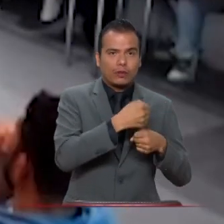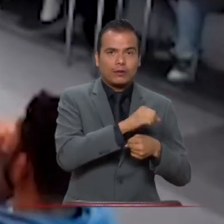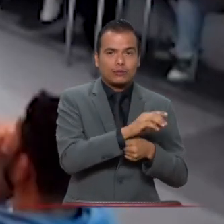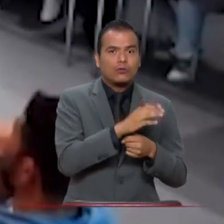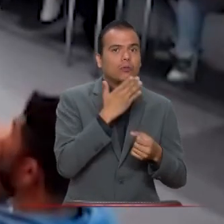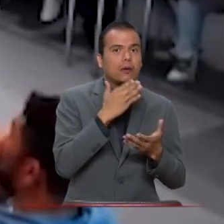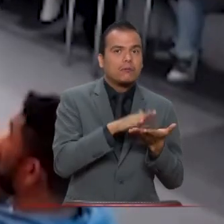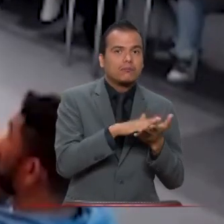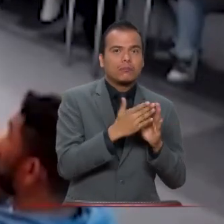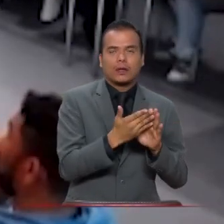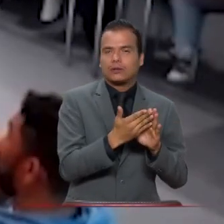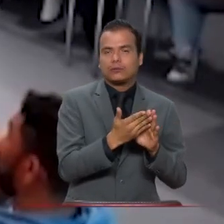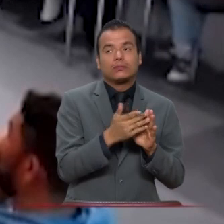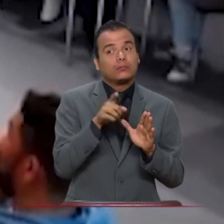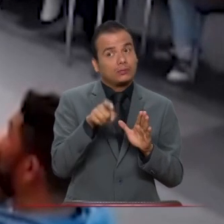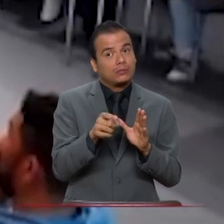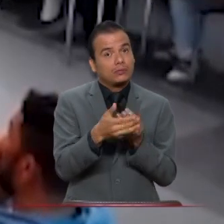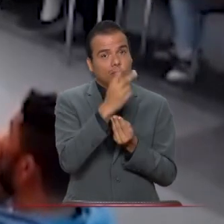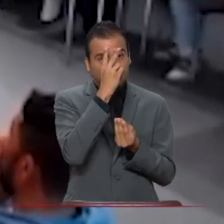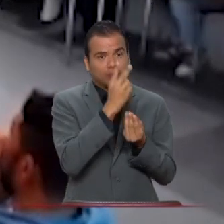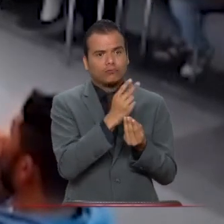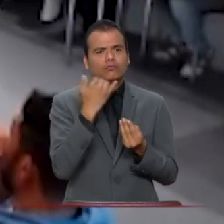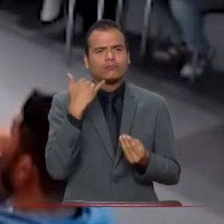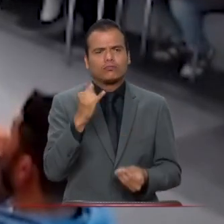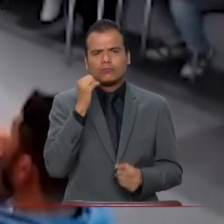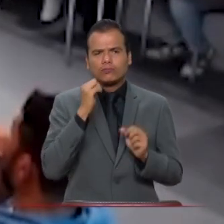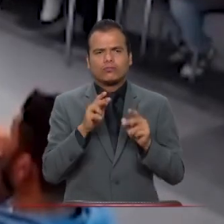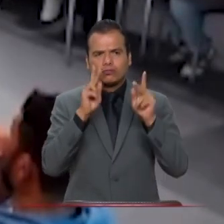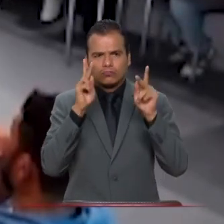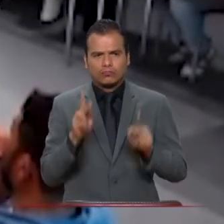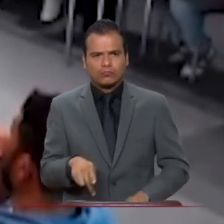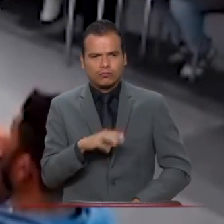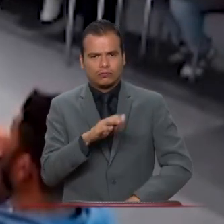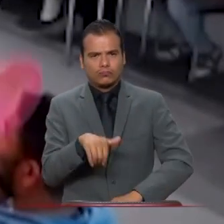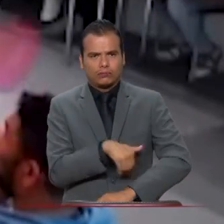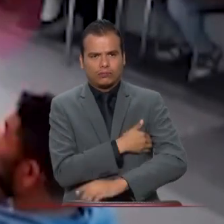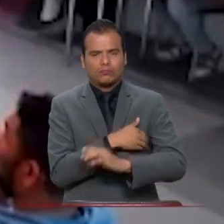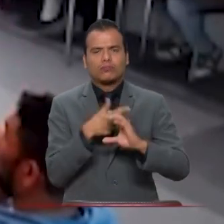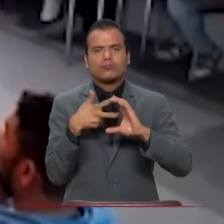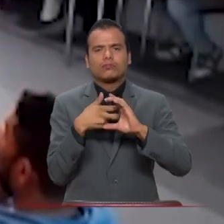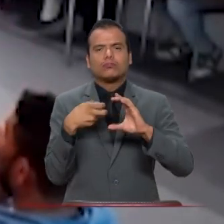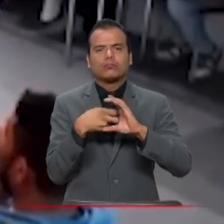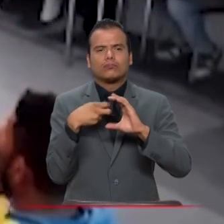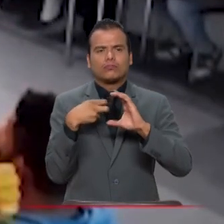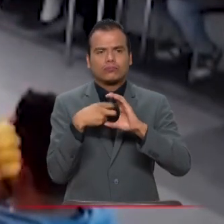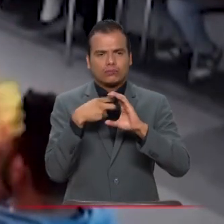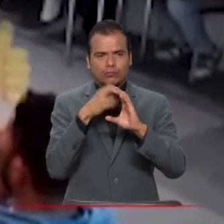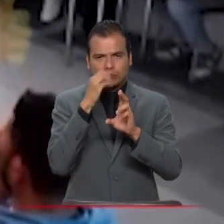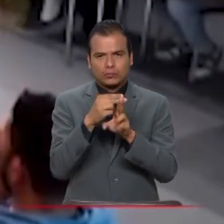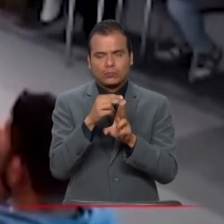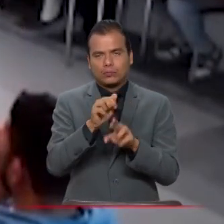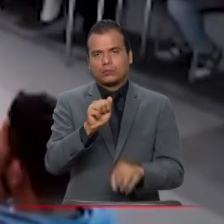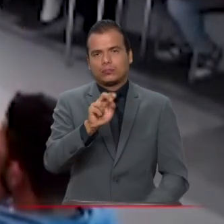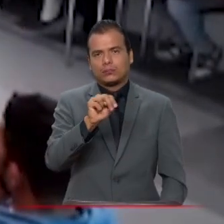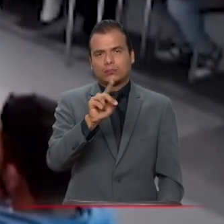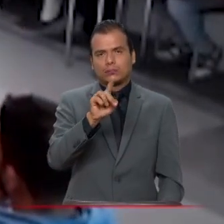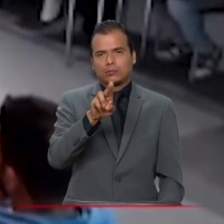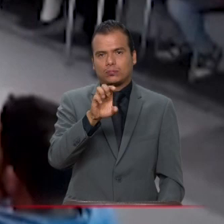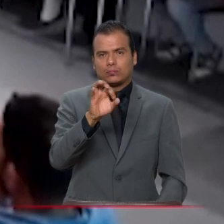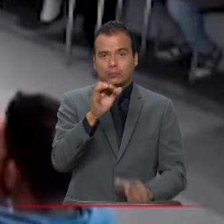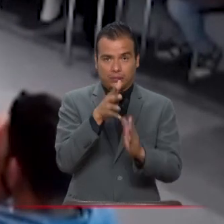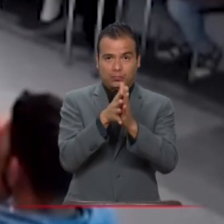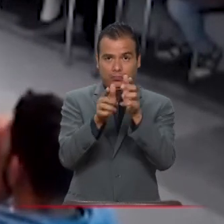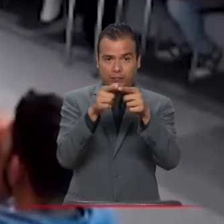protección a los transportadores. El ministro Andrés Camacho, el ministro de Minas y Energía, también se pronunció al